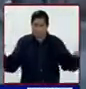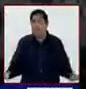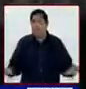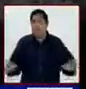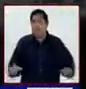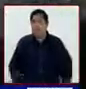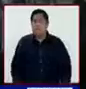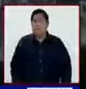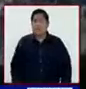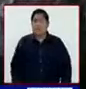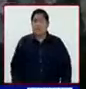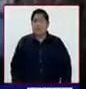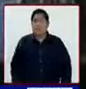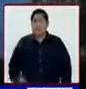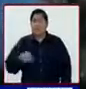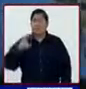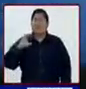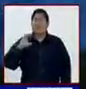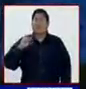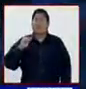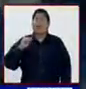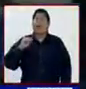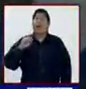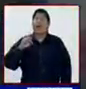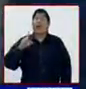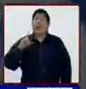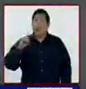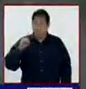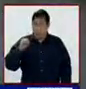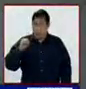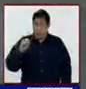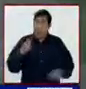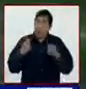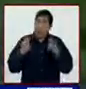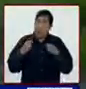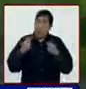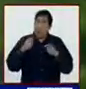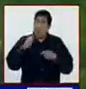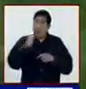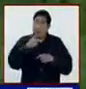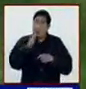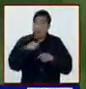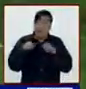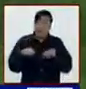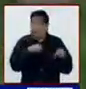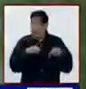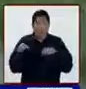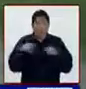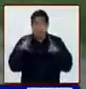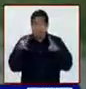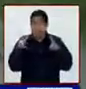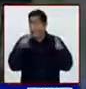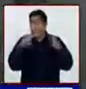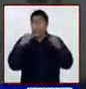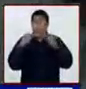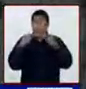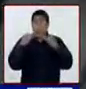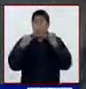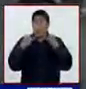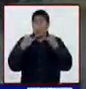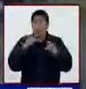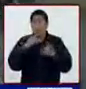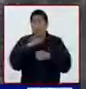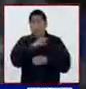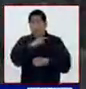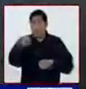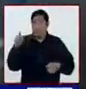todo. Está Carlos Ligerón tratando de hacer lo que todos los días hacemos, recoger la información para poder